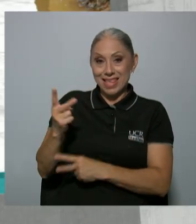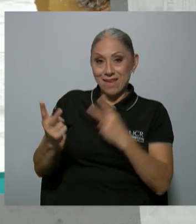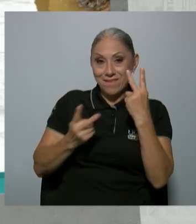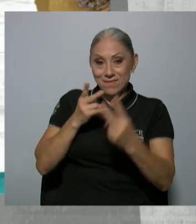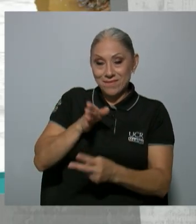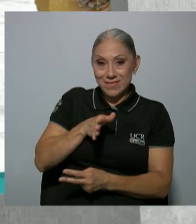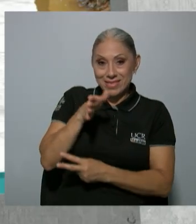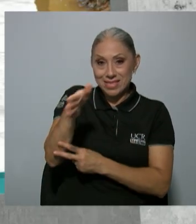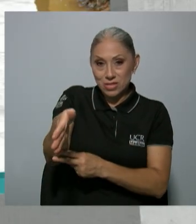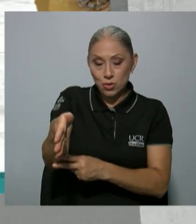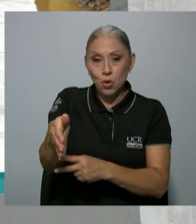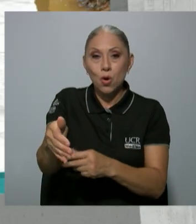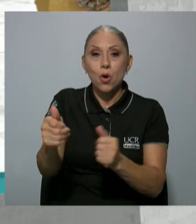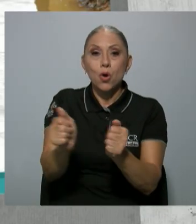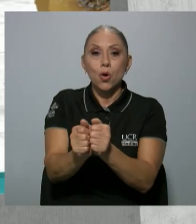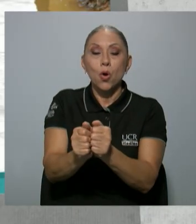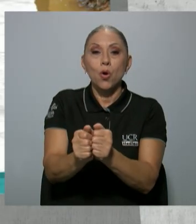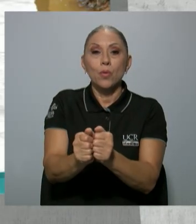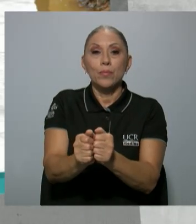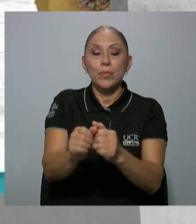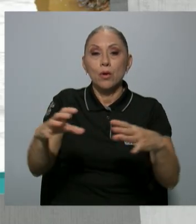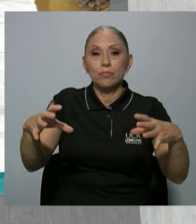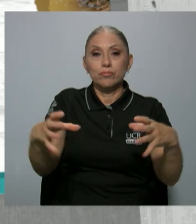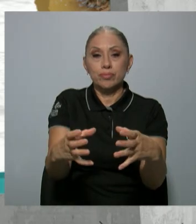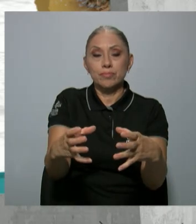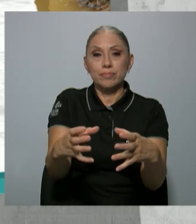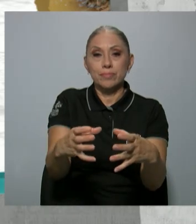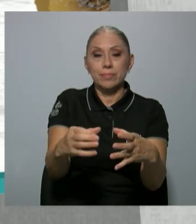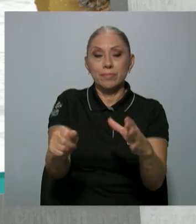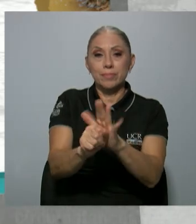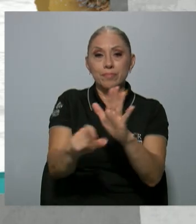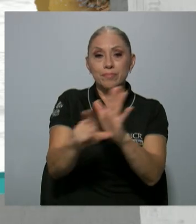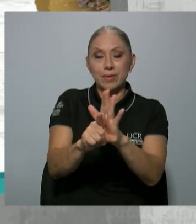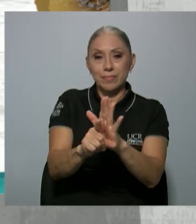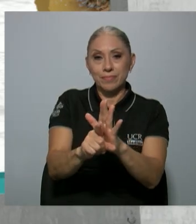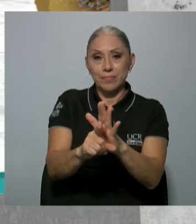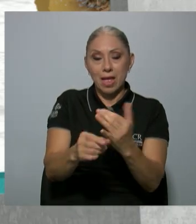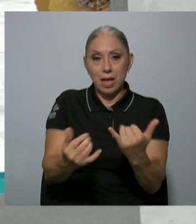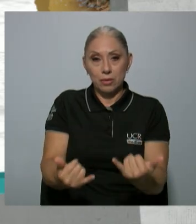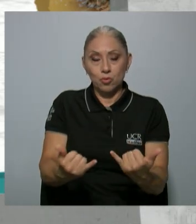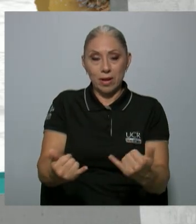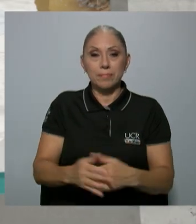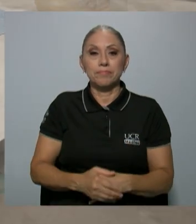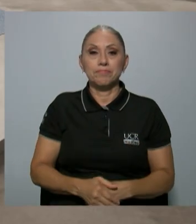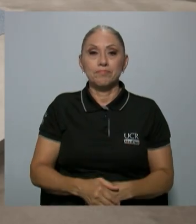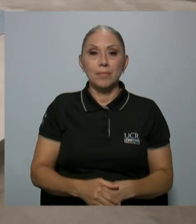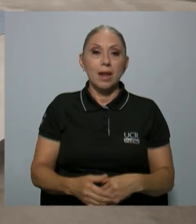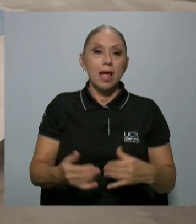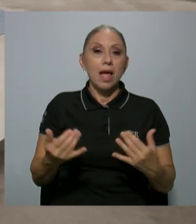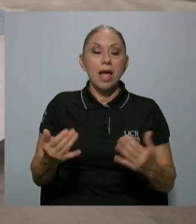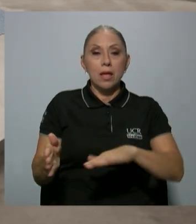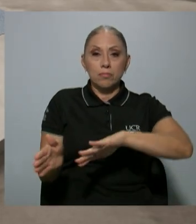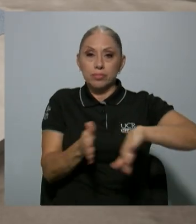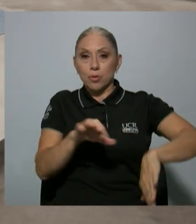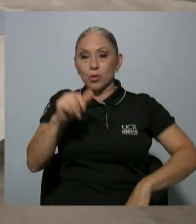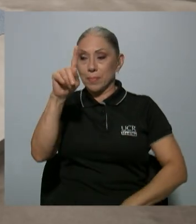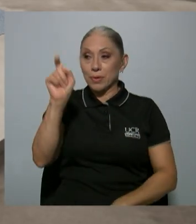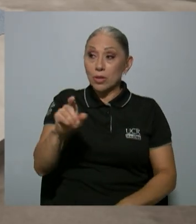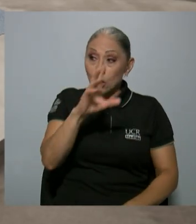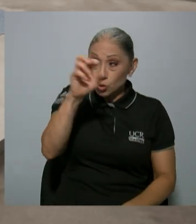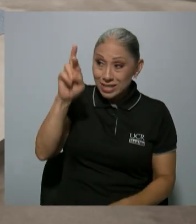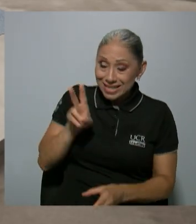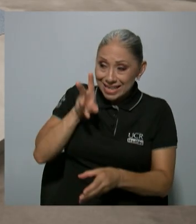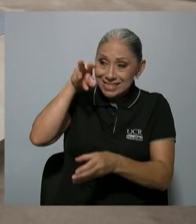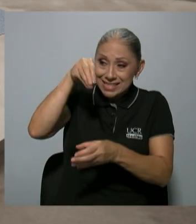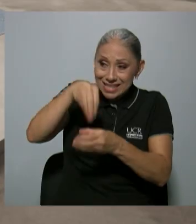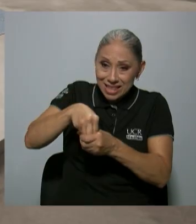la fracción legislativa, con la bancada actual. Nos vamos a la próxima. Costa Rica se encuentra entre los países